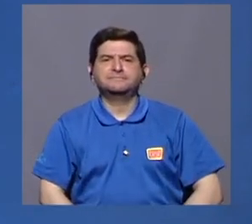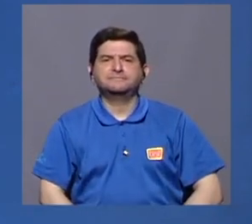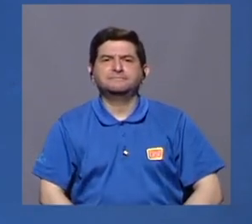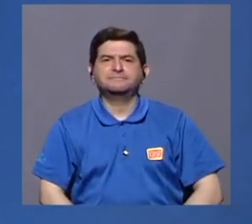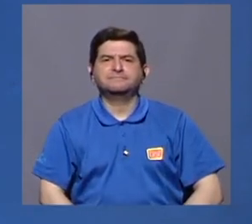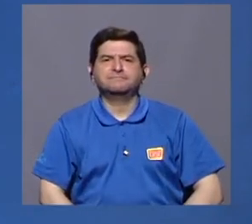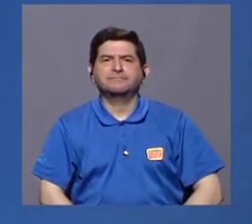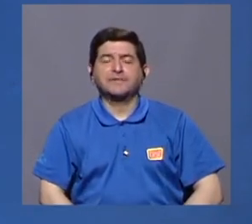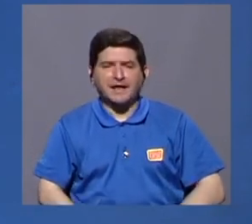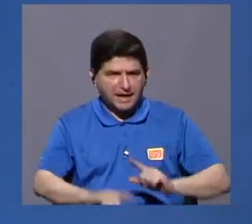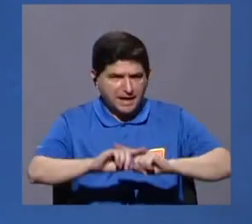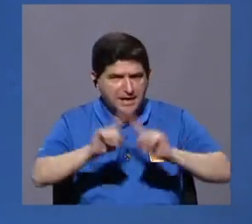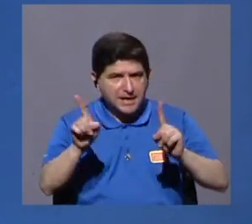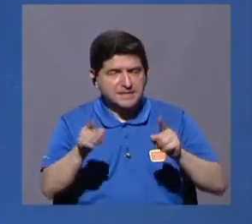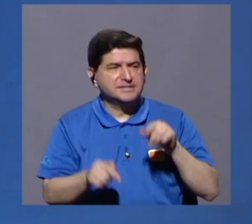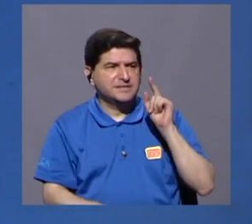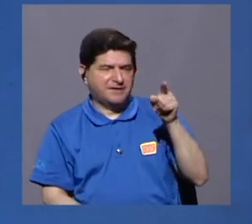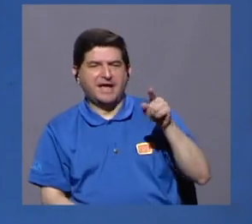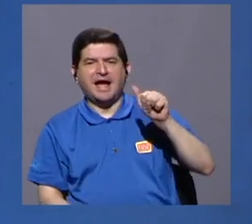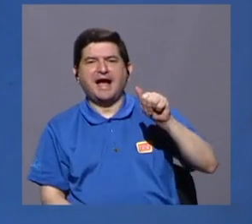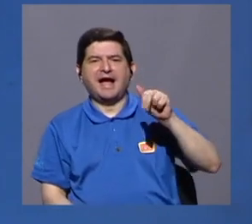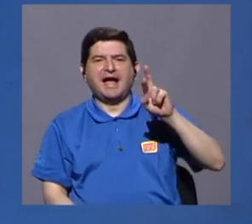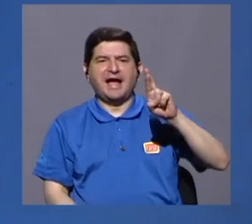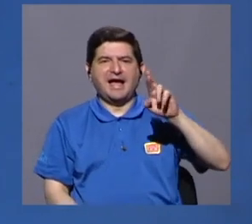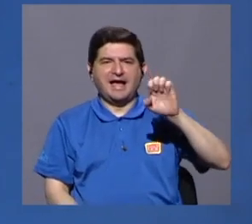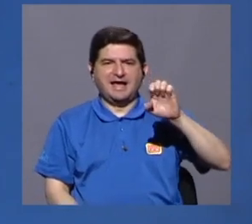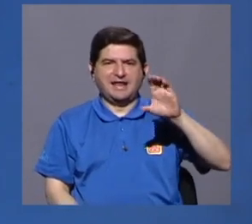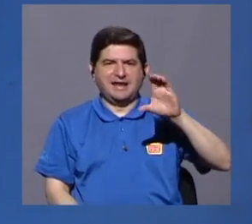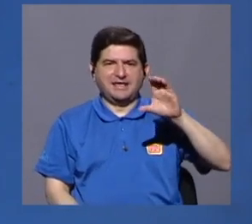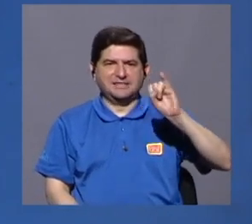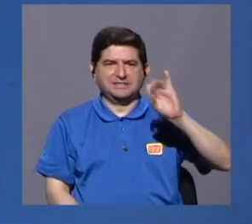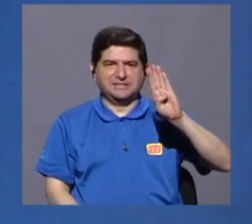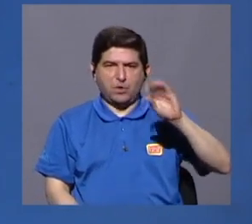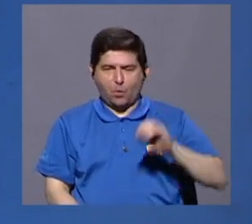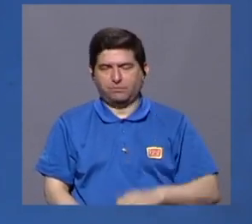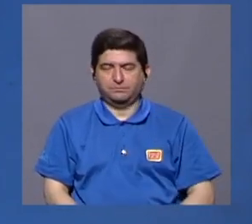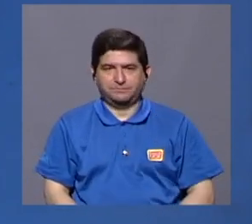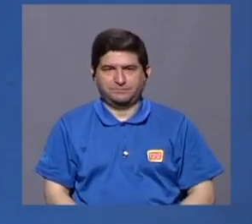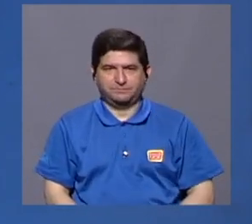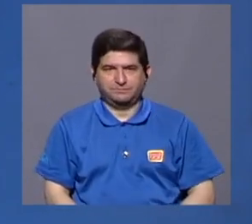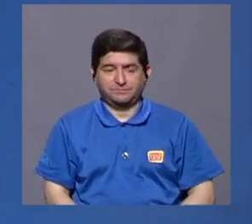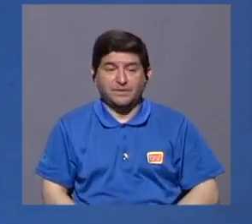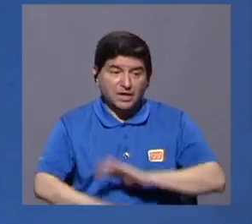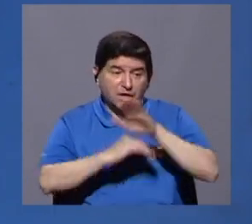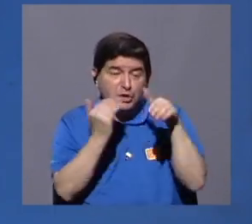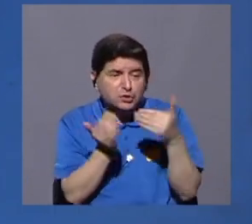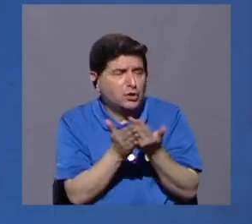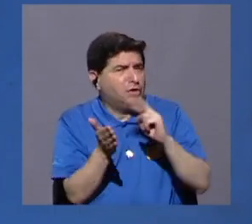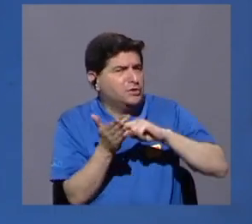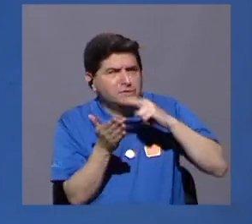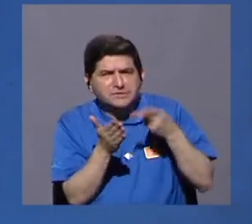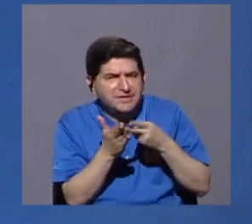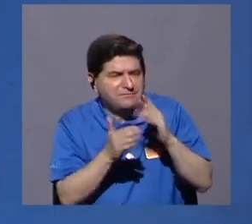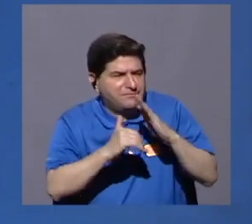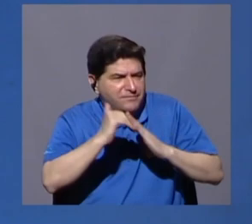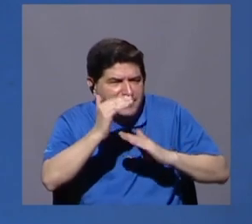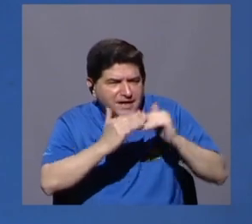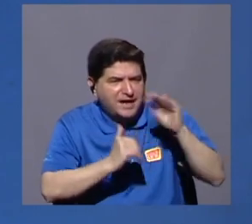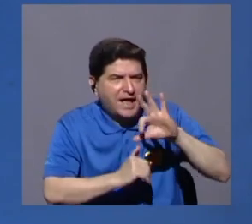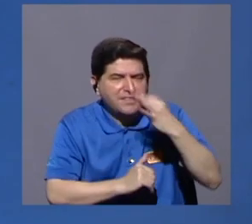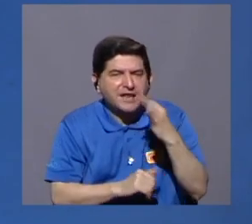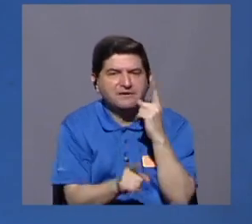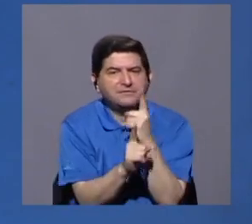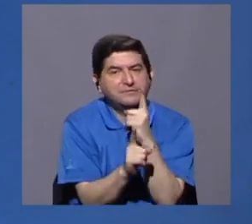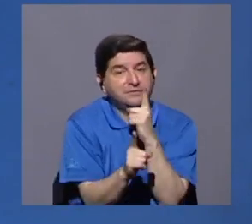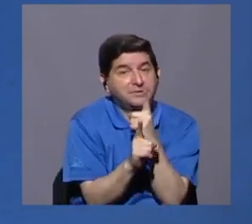mes es un poco diferente al de arecibo ahora pues digamos que todo todo se trata de construir de la manera más